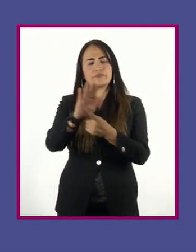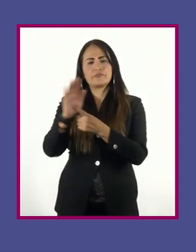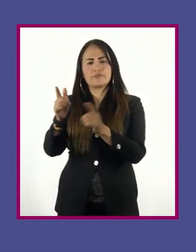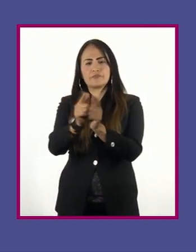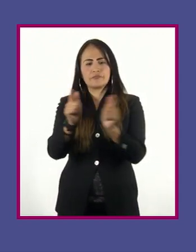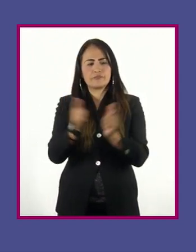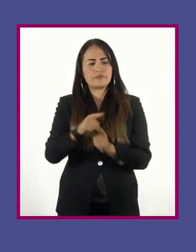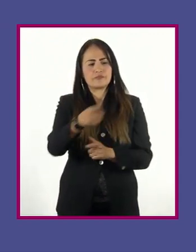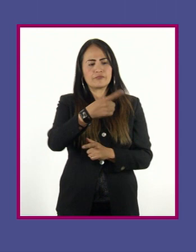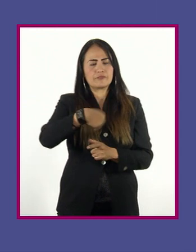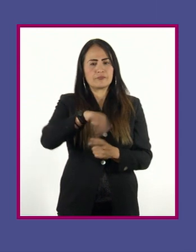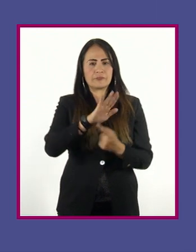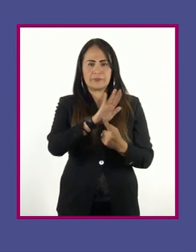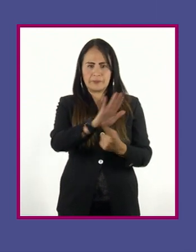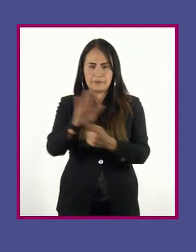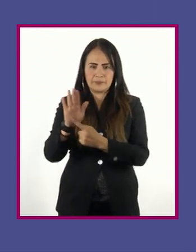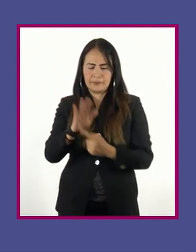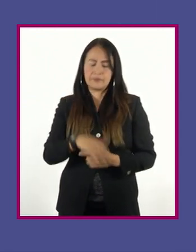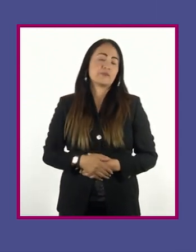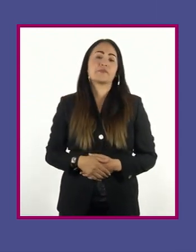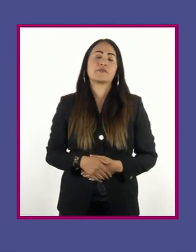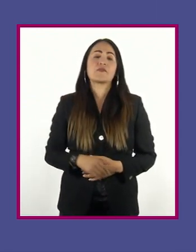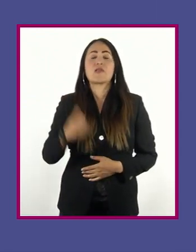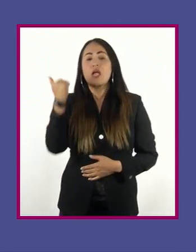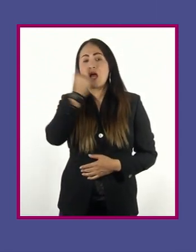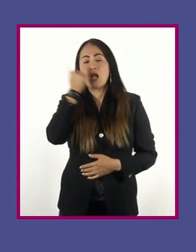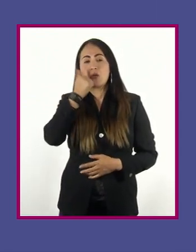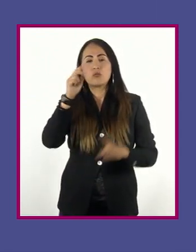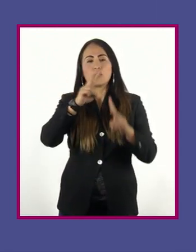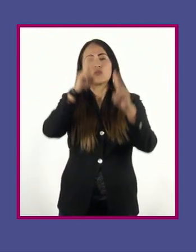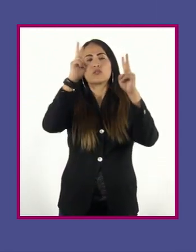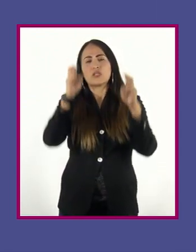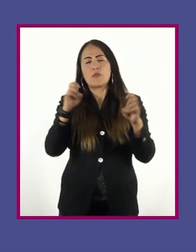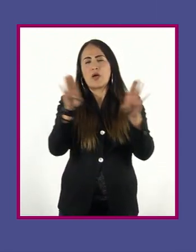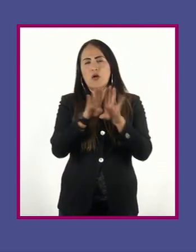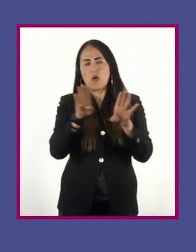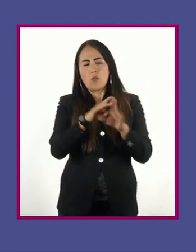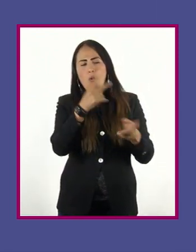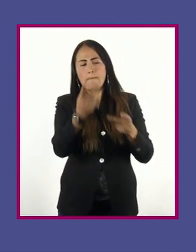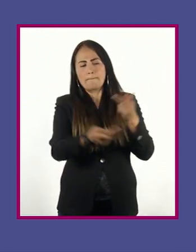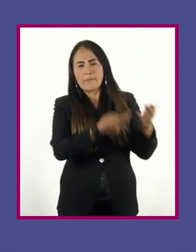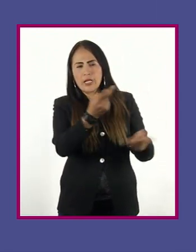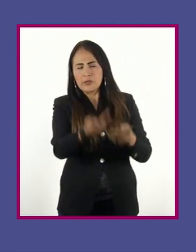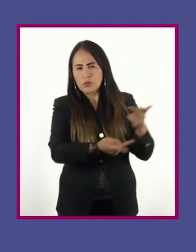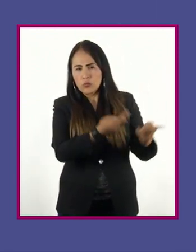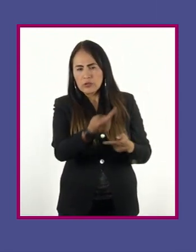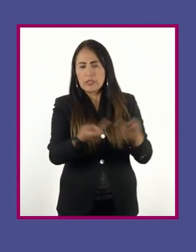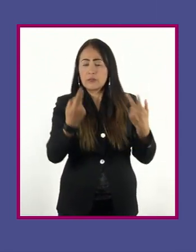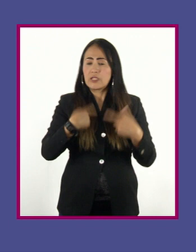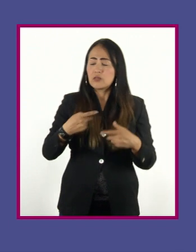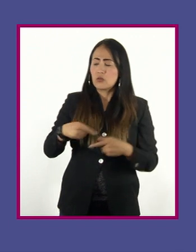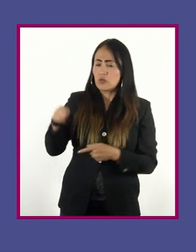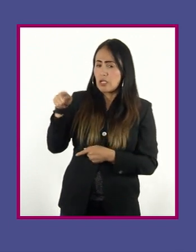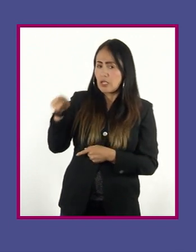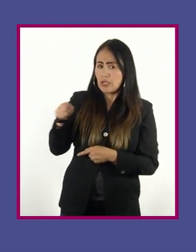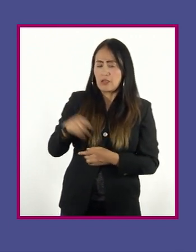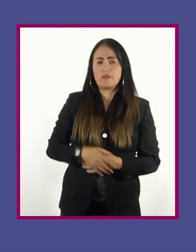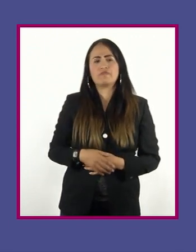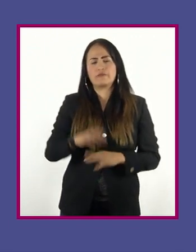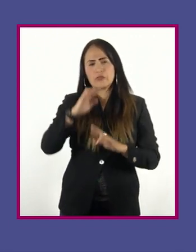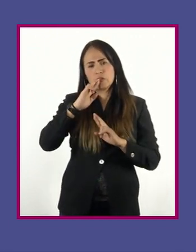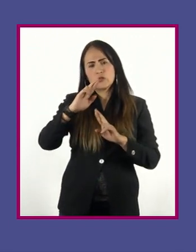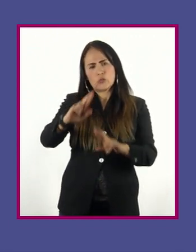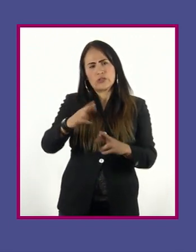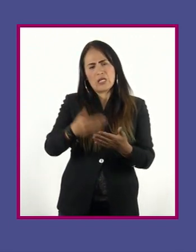grupo. El alumno explorará el tema mediante una serie de preguntas, las cuales el entrevistado responderá a partir